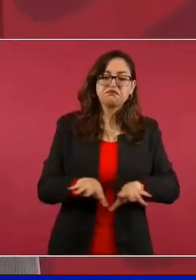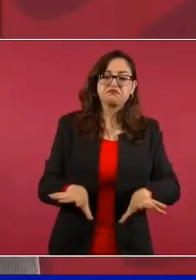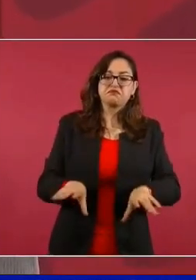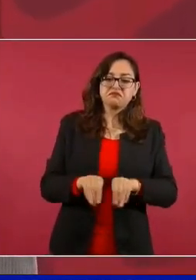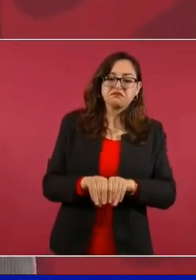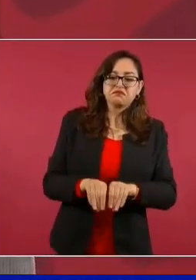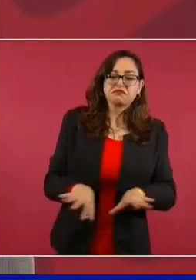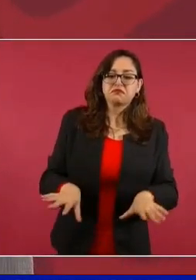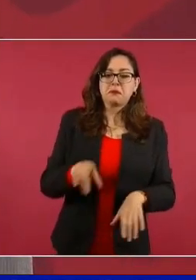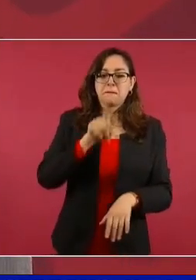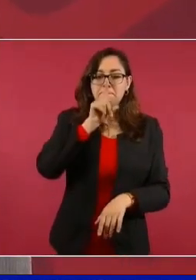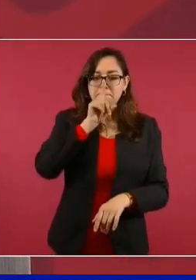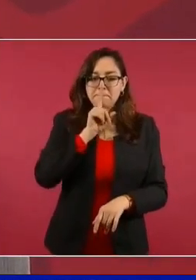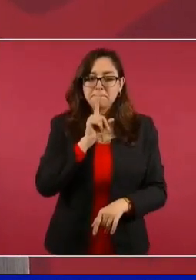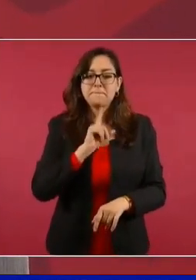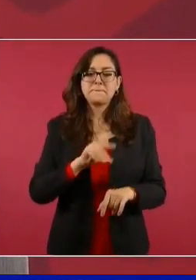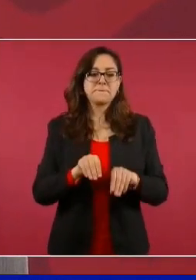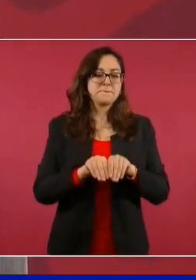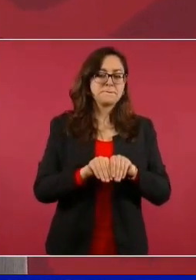difunden